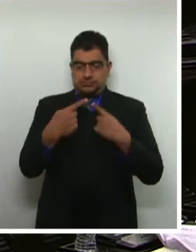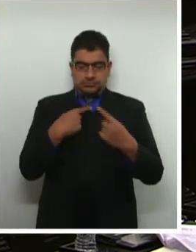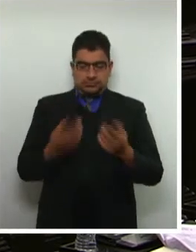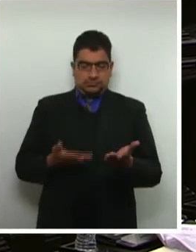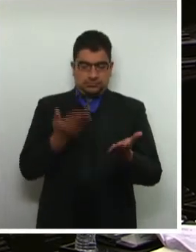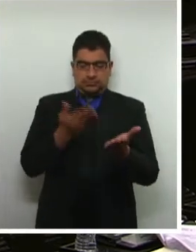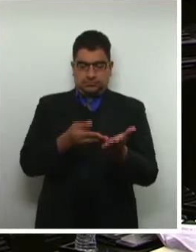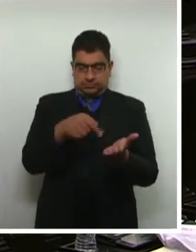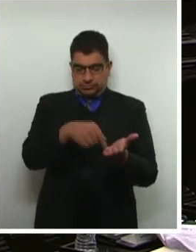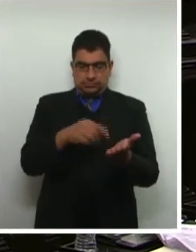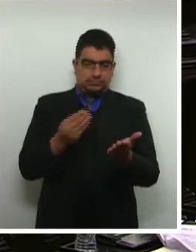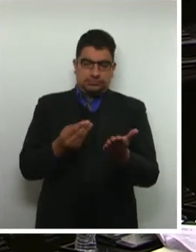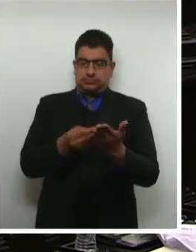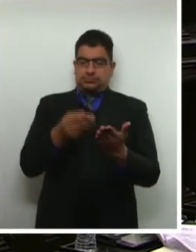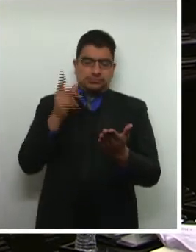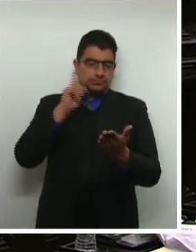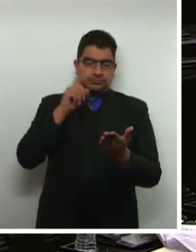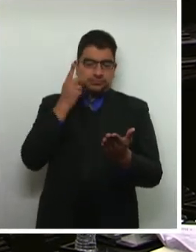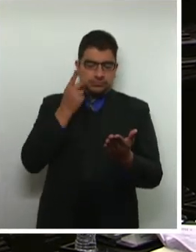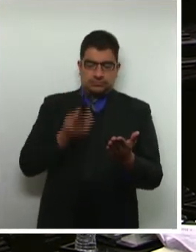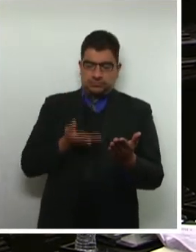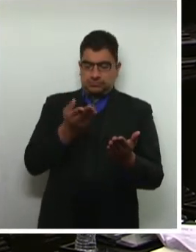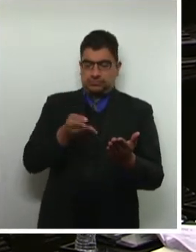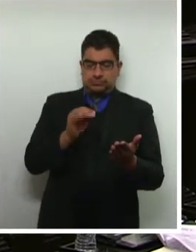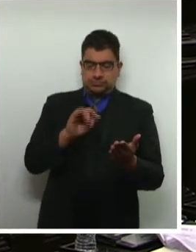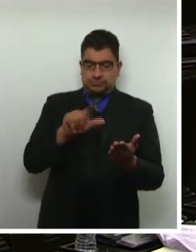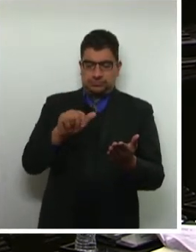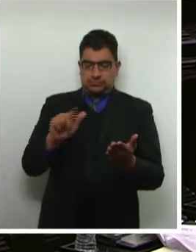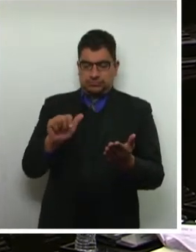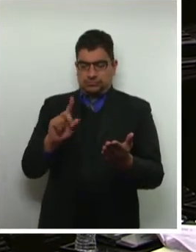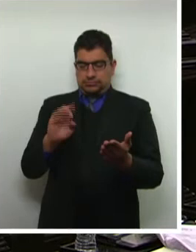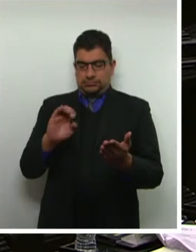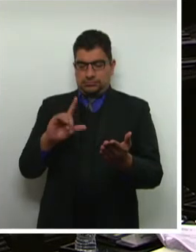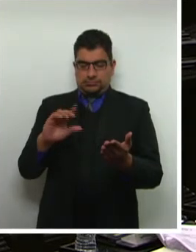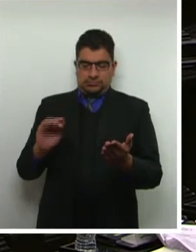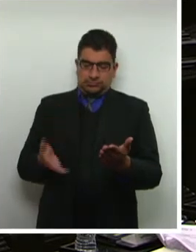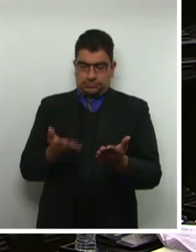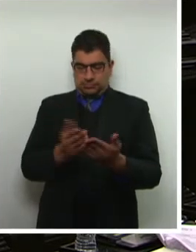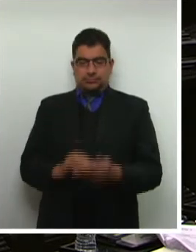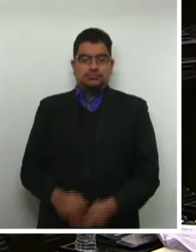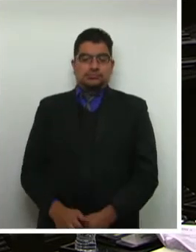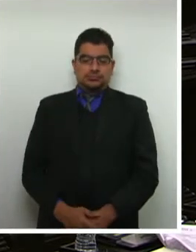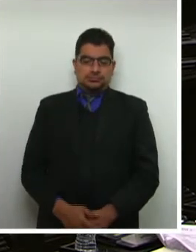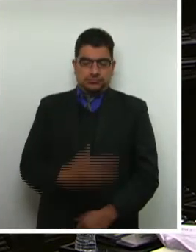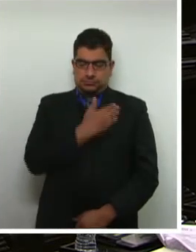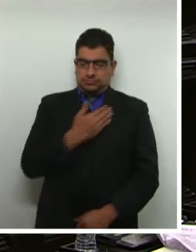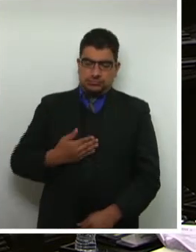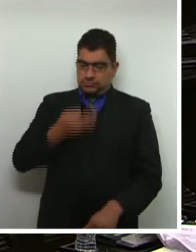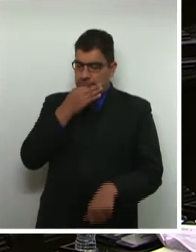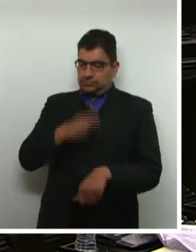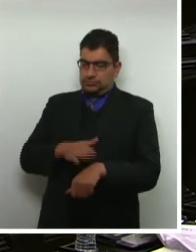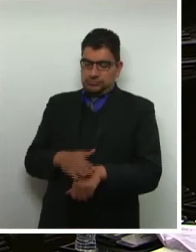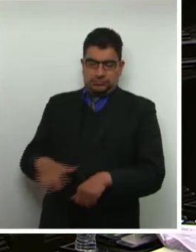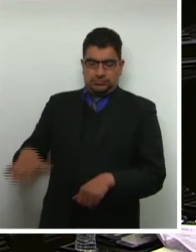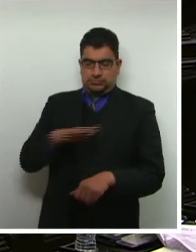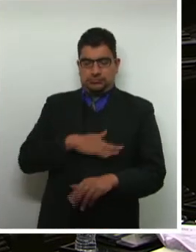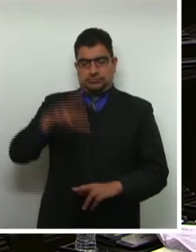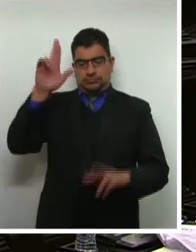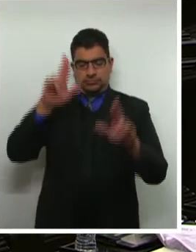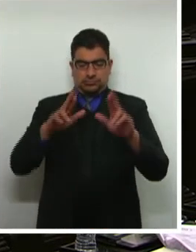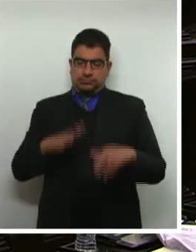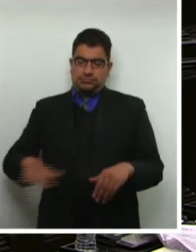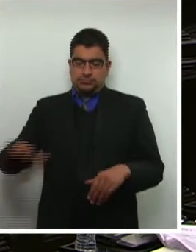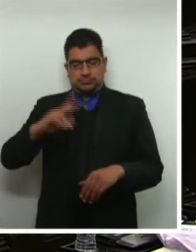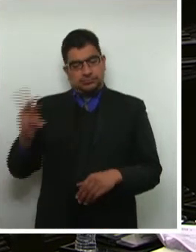discusión la reserva presentada por la diputada Delgadillo. Por instrucciones de la Presidencia, en votación económica